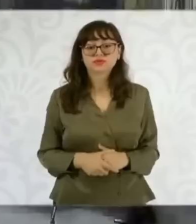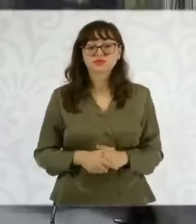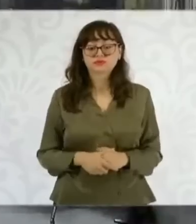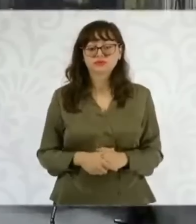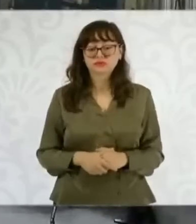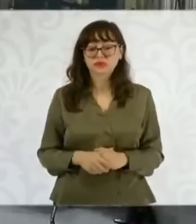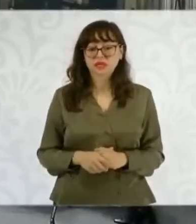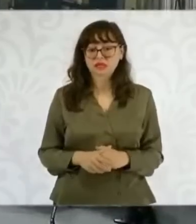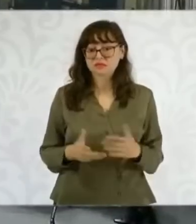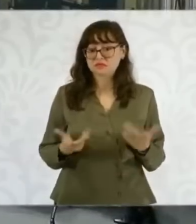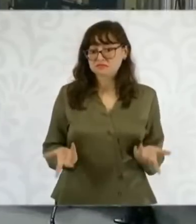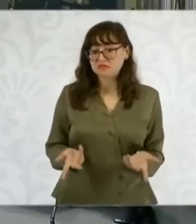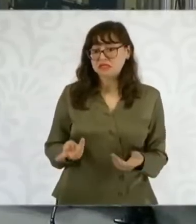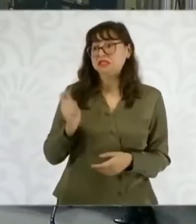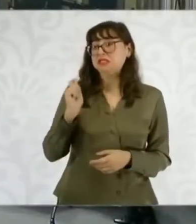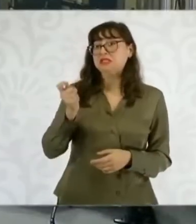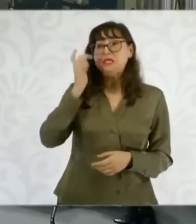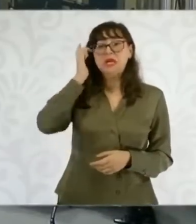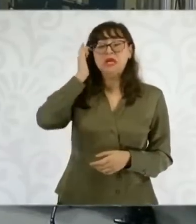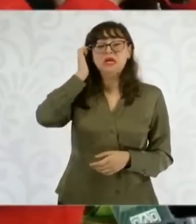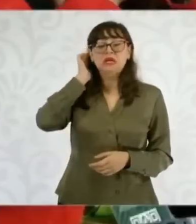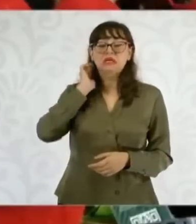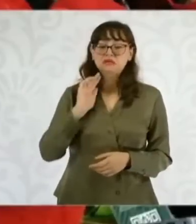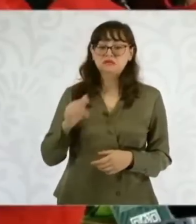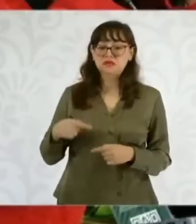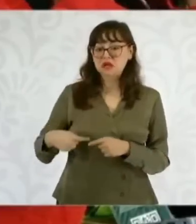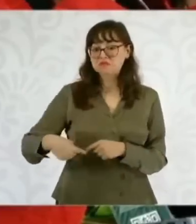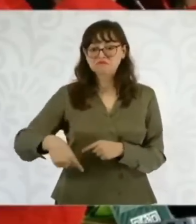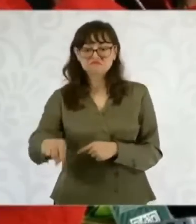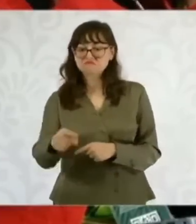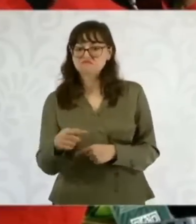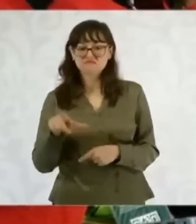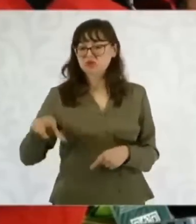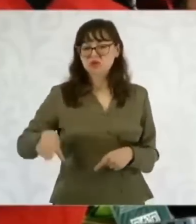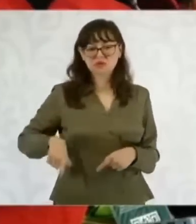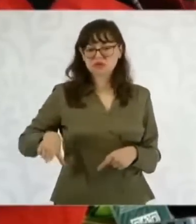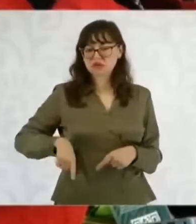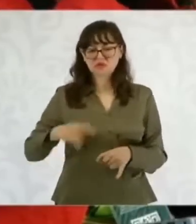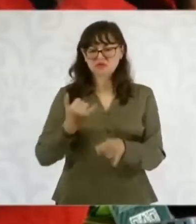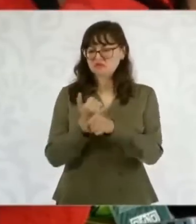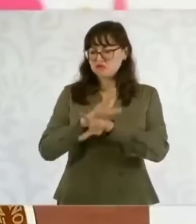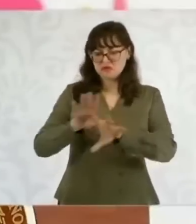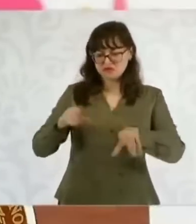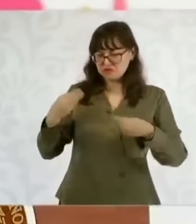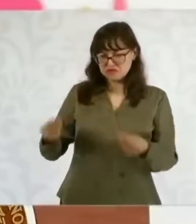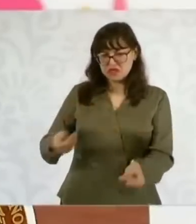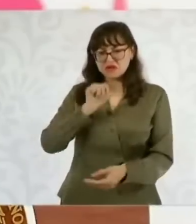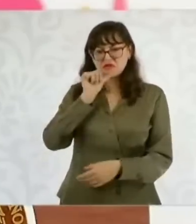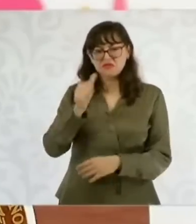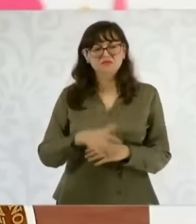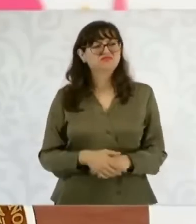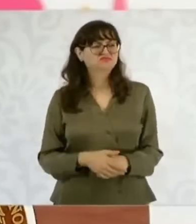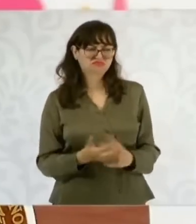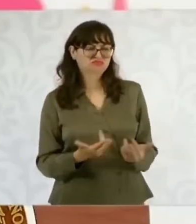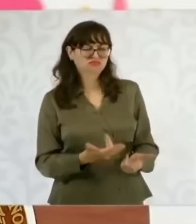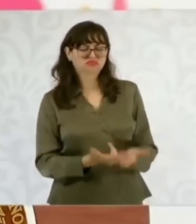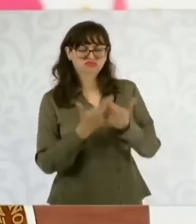perdido el hecho de que todavía en este gobierno de Estados Unidos se pueda abordar y estarían tal vez… Pues todavía hay tiempo. Todavía tienen tiempo. Todavía hay tiempo.